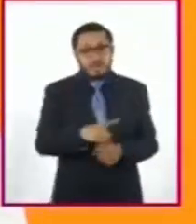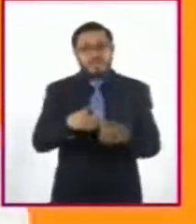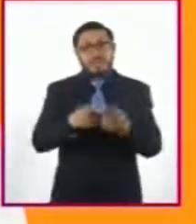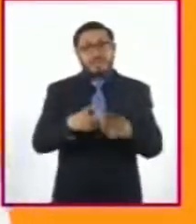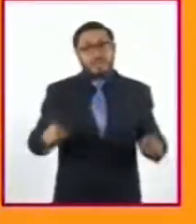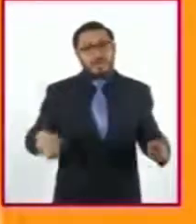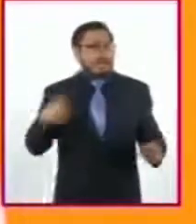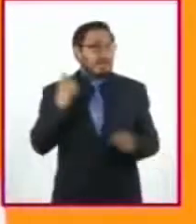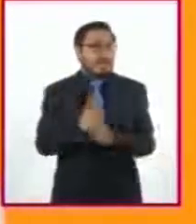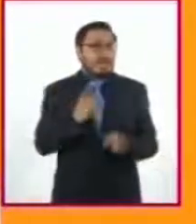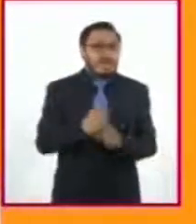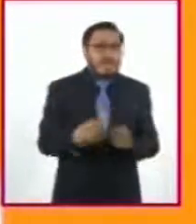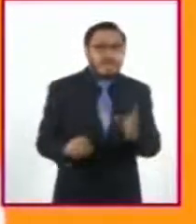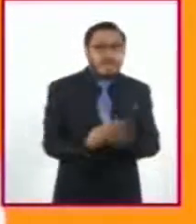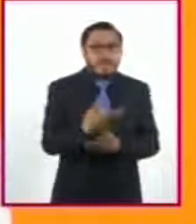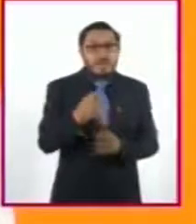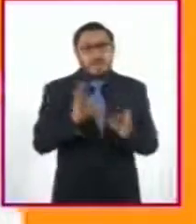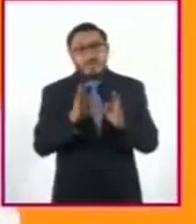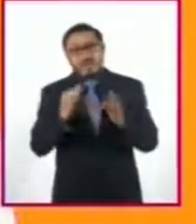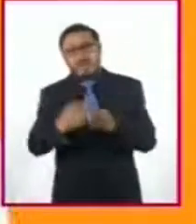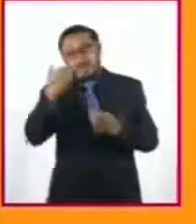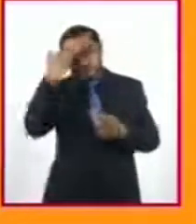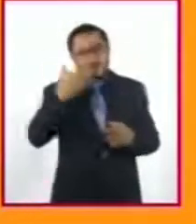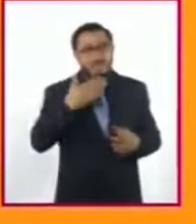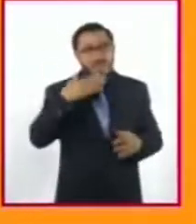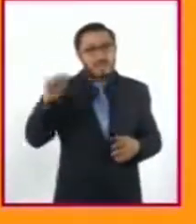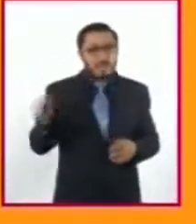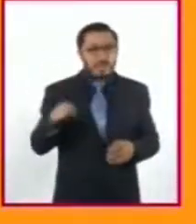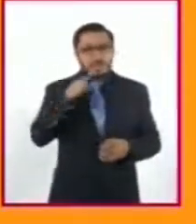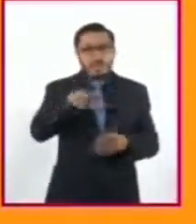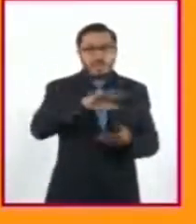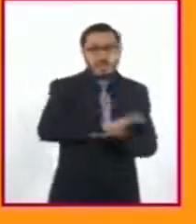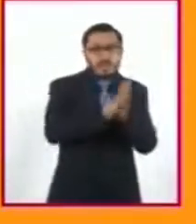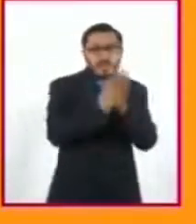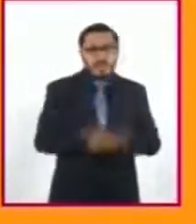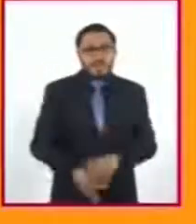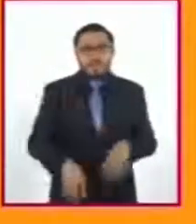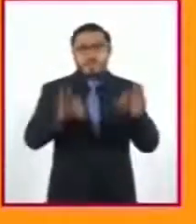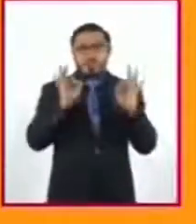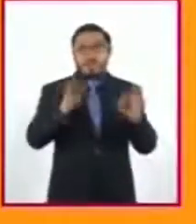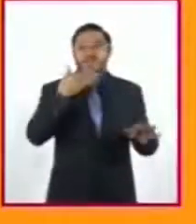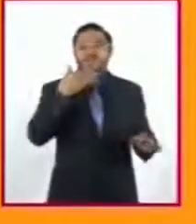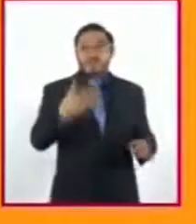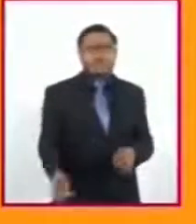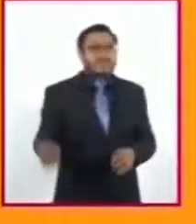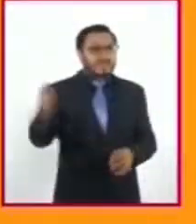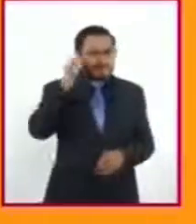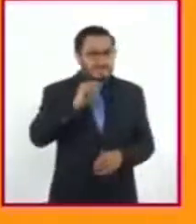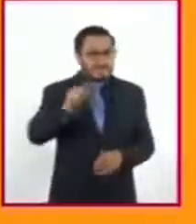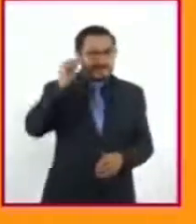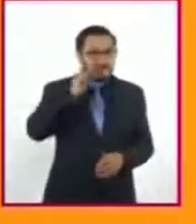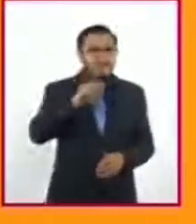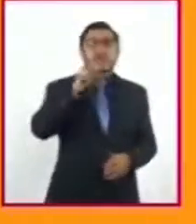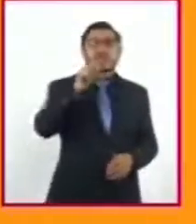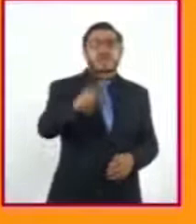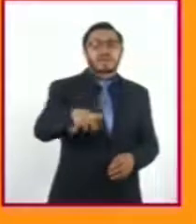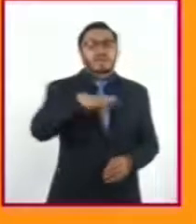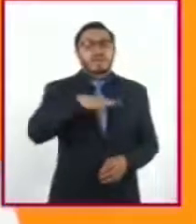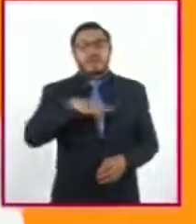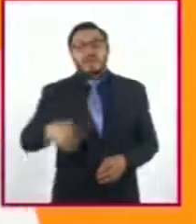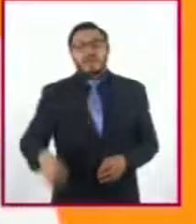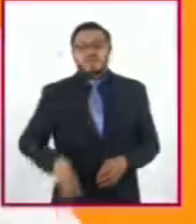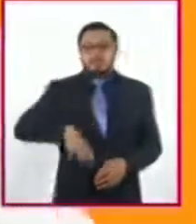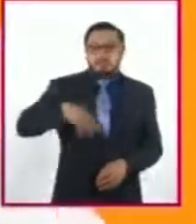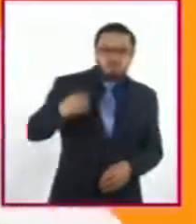descubrir nuevas capacidades y convertirlas en un potencial, siempre que estés dispuesto a trabajar por ello